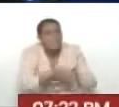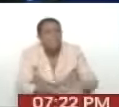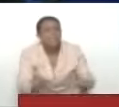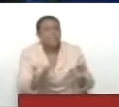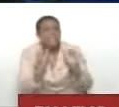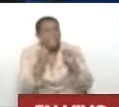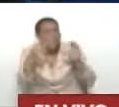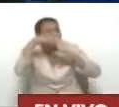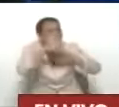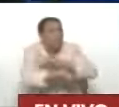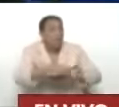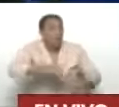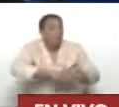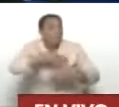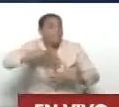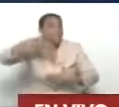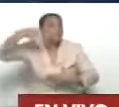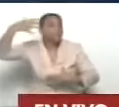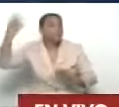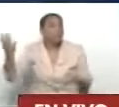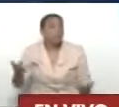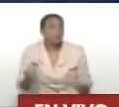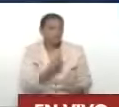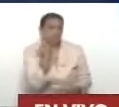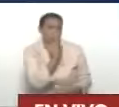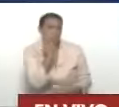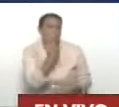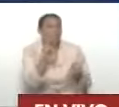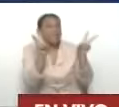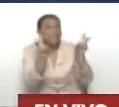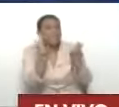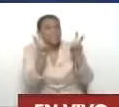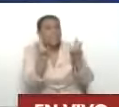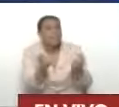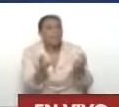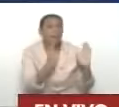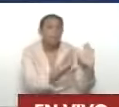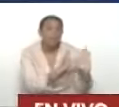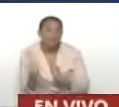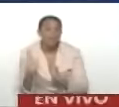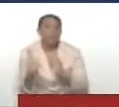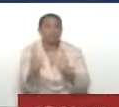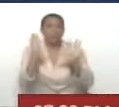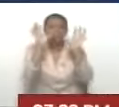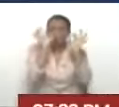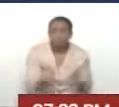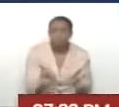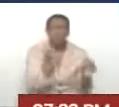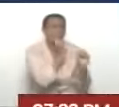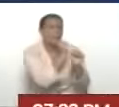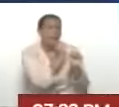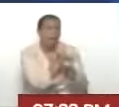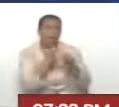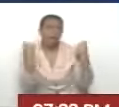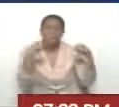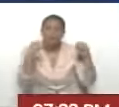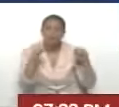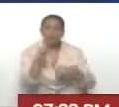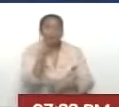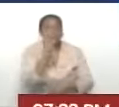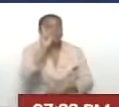hacia lo espiritual, porque no es solamente el tema de planificación concreto puesto en práctica,